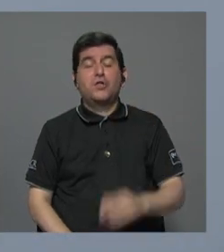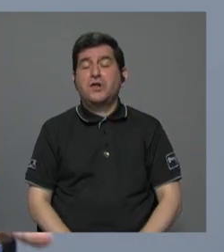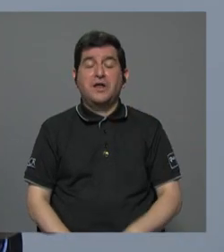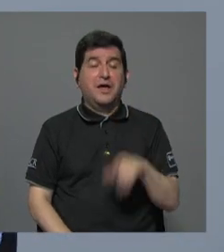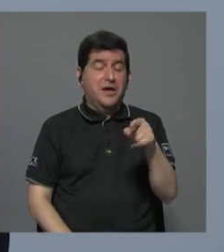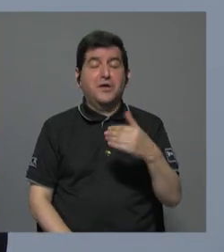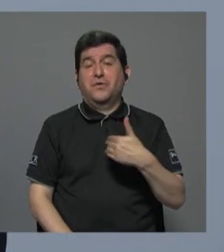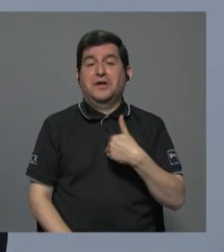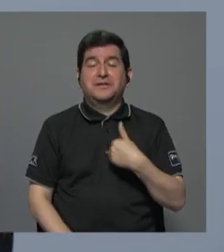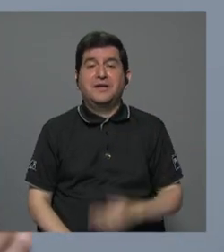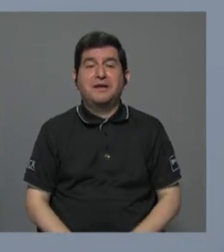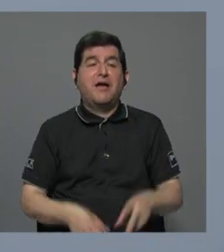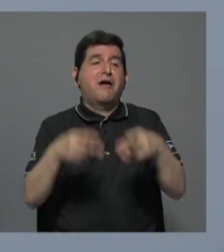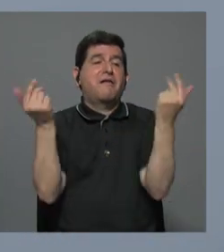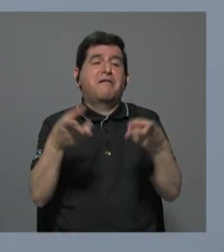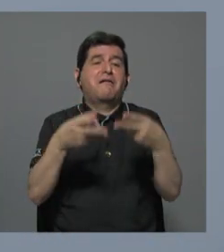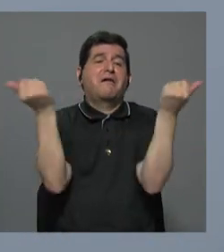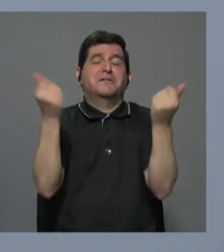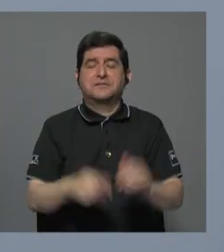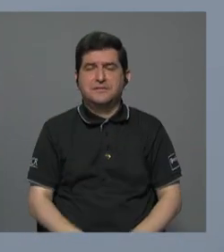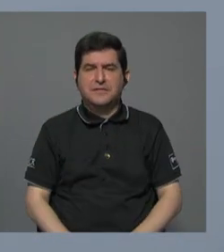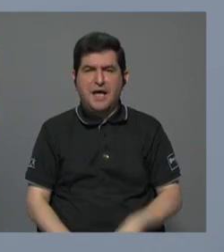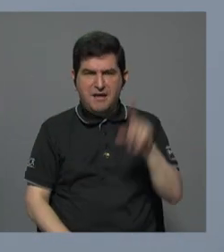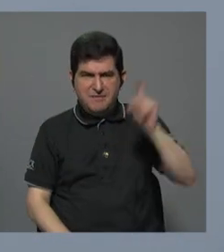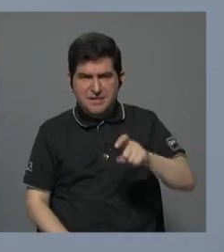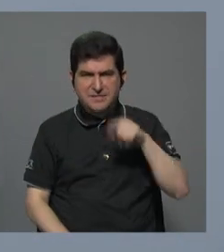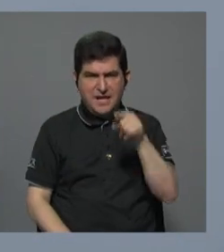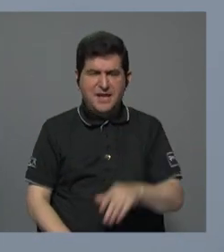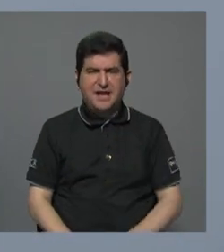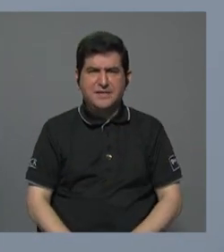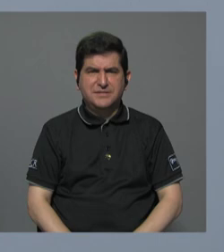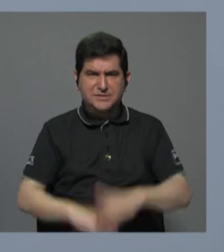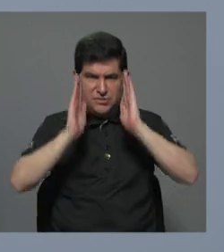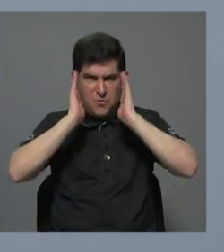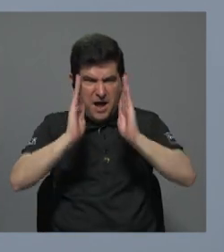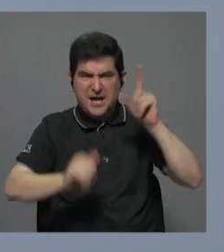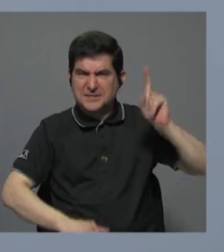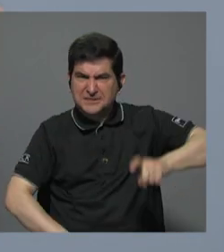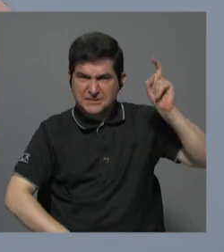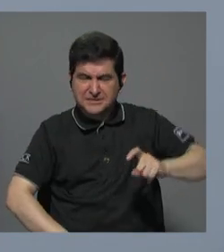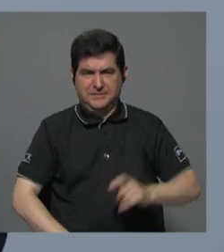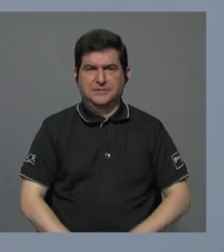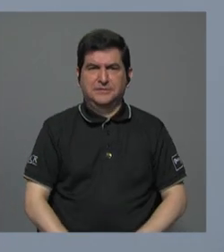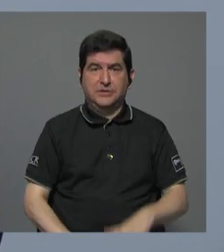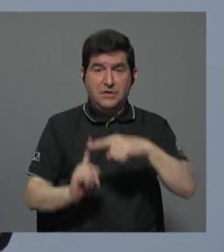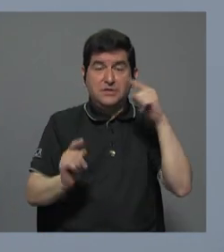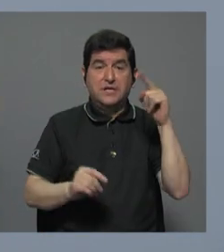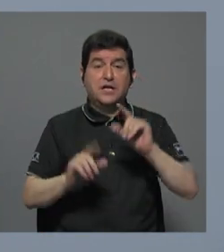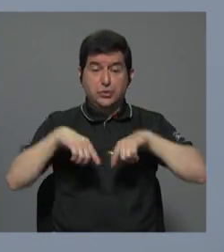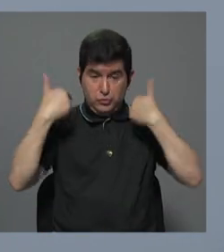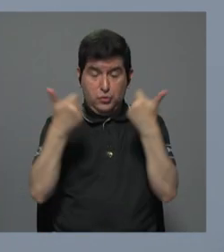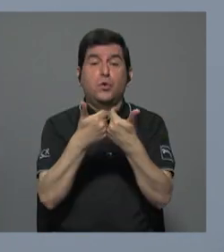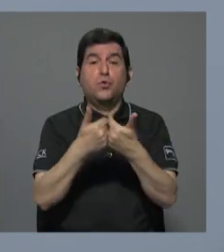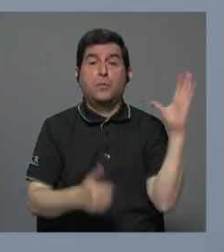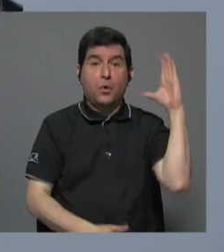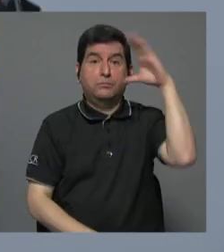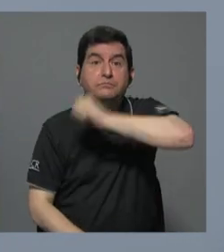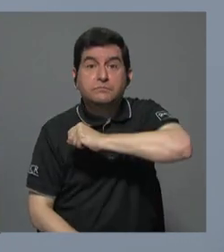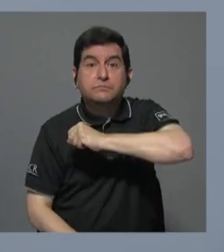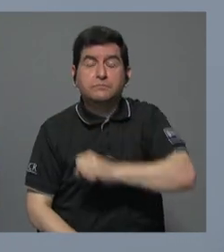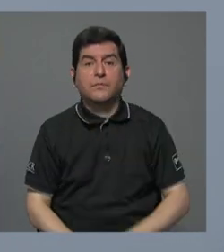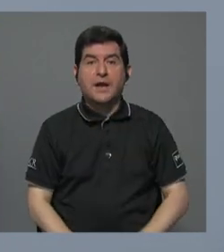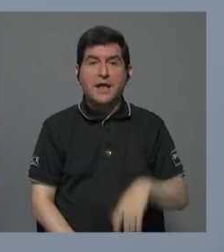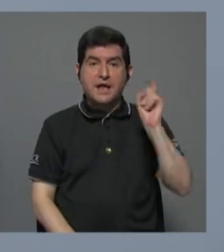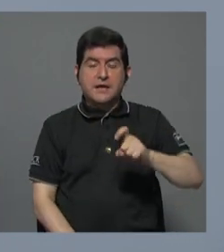sencillamente gasten a mano lenta es fundamental que esto sea una llamada para que desde el colectivo reconozcamos que